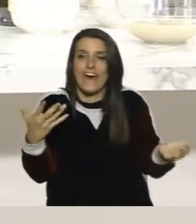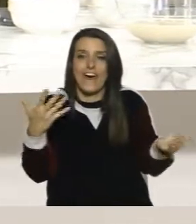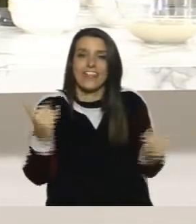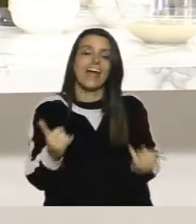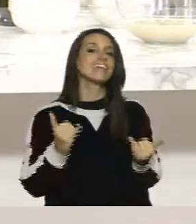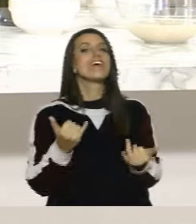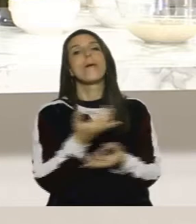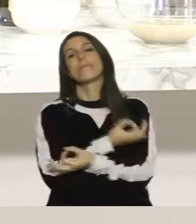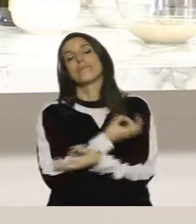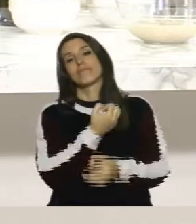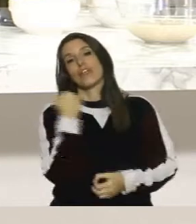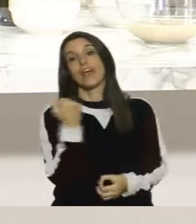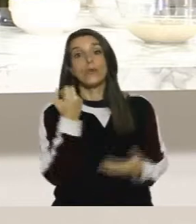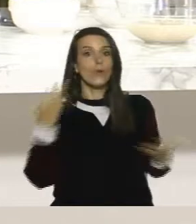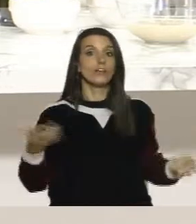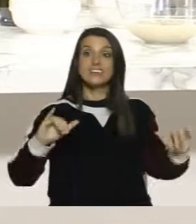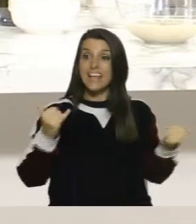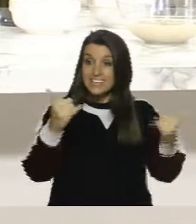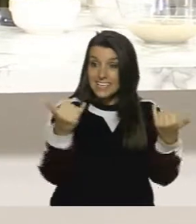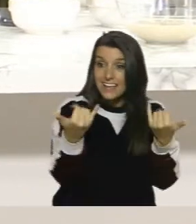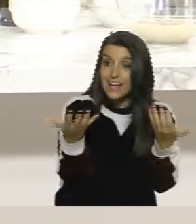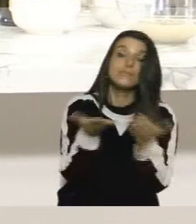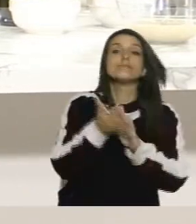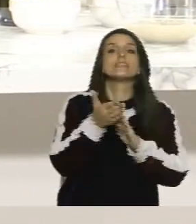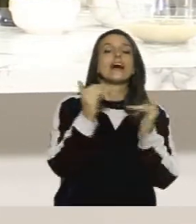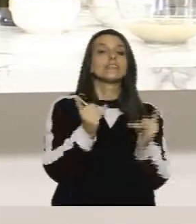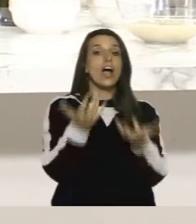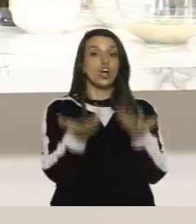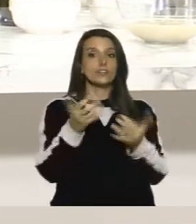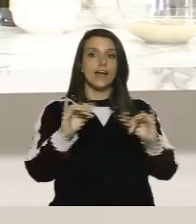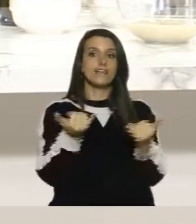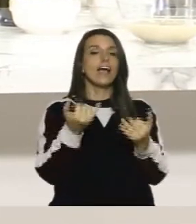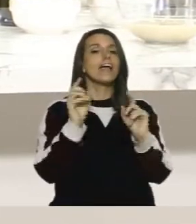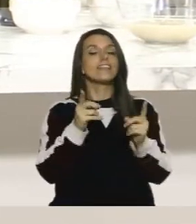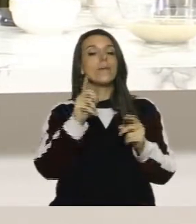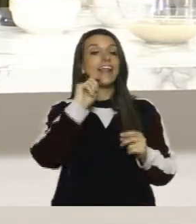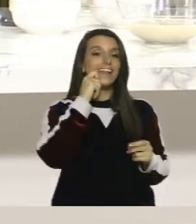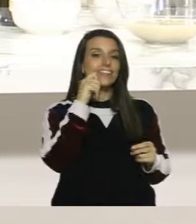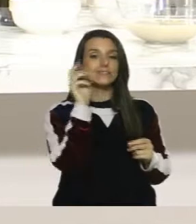parece que eso es importante. Bueno, y arrancamos a cocinar, olorcito rico a comida, ya te cambia el te ánimo.